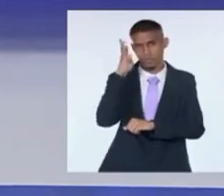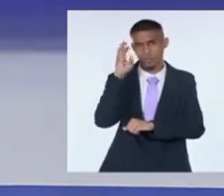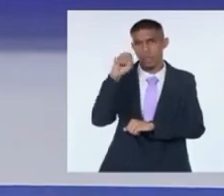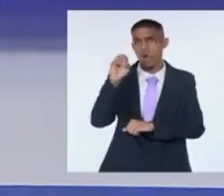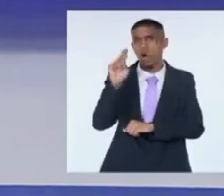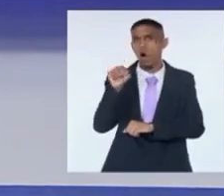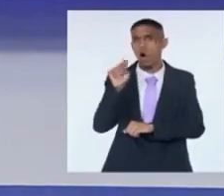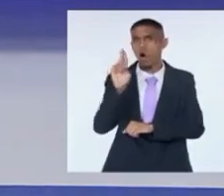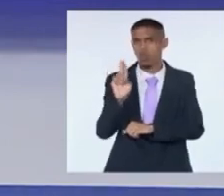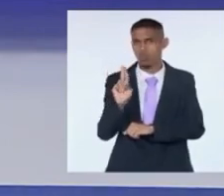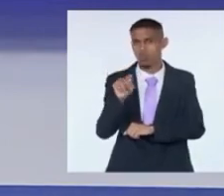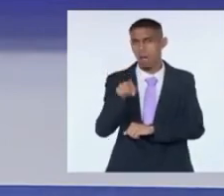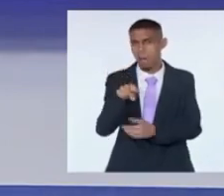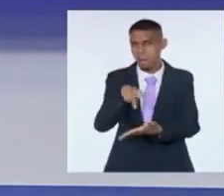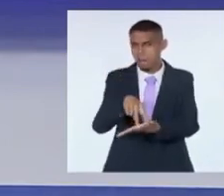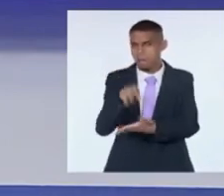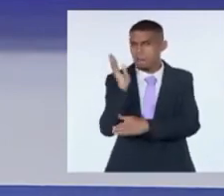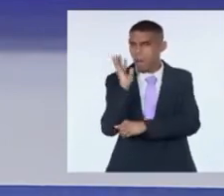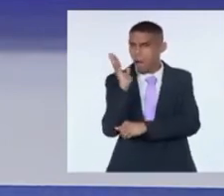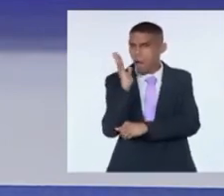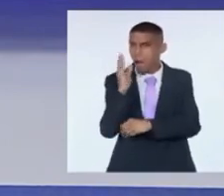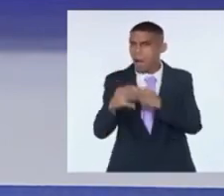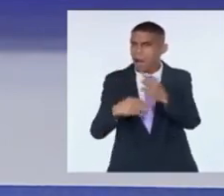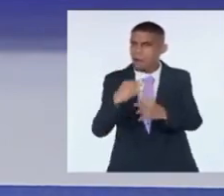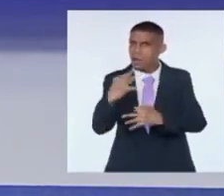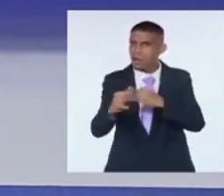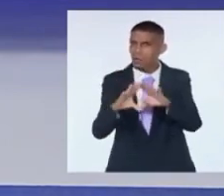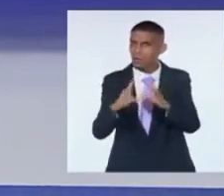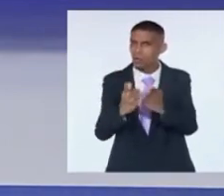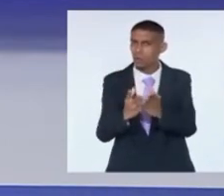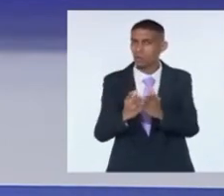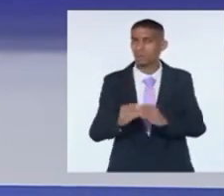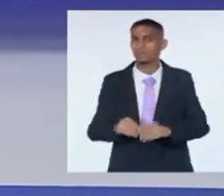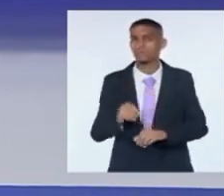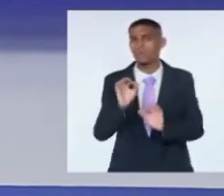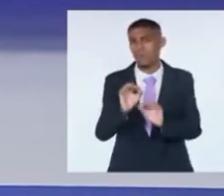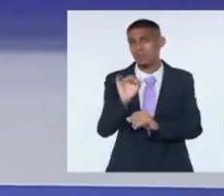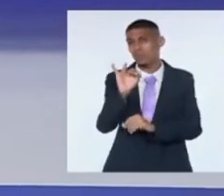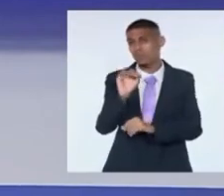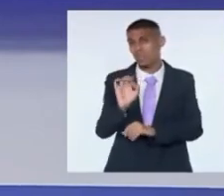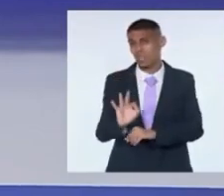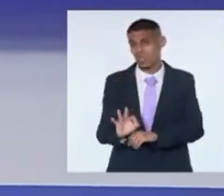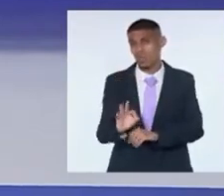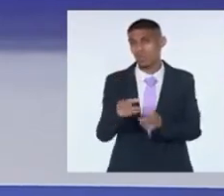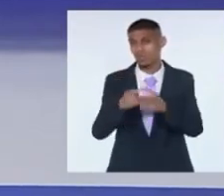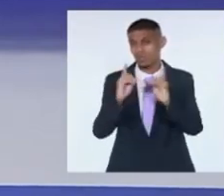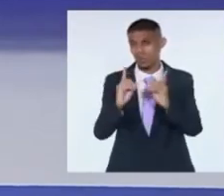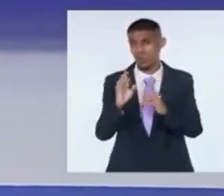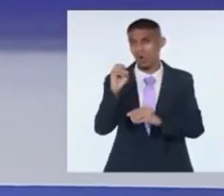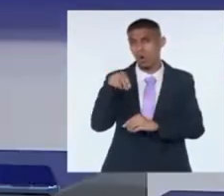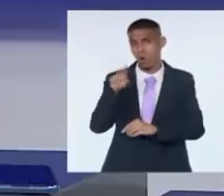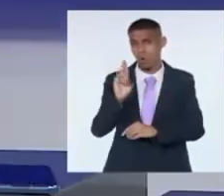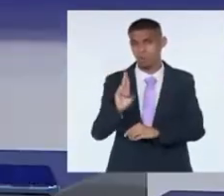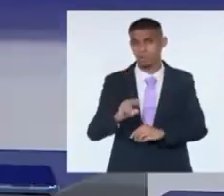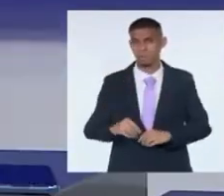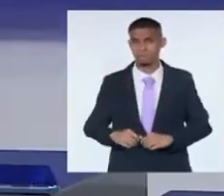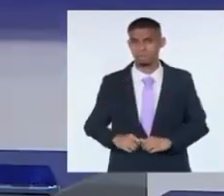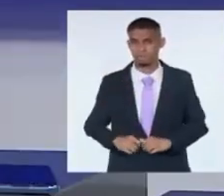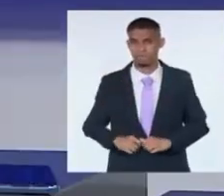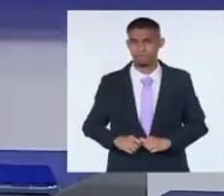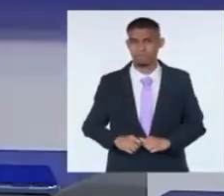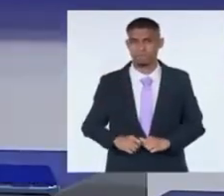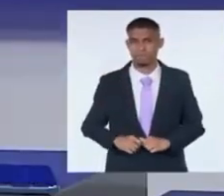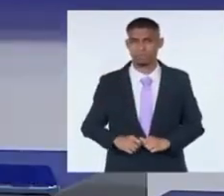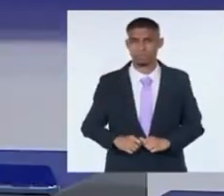Bermúdez en la sede de la Organización de las Naciones Unidas durante el período 78 de sesiones de la asamblea general de la ONU